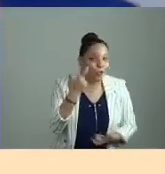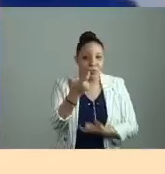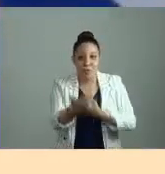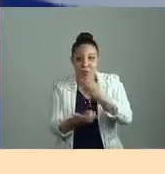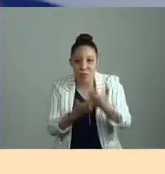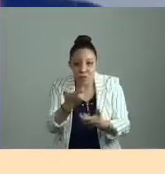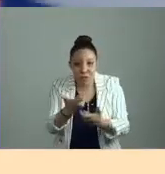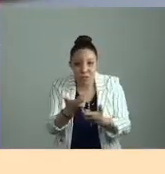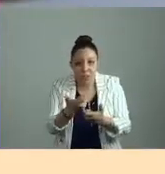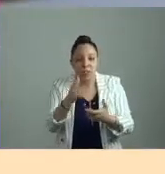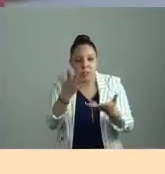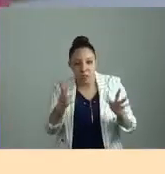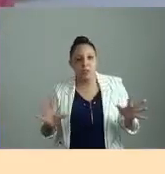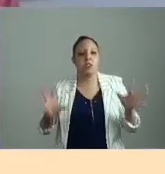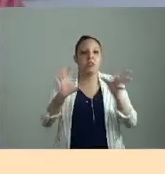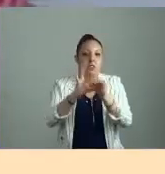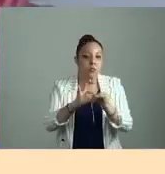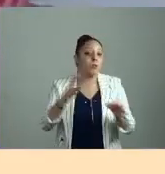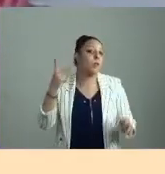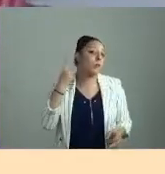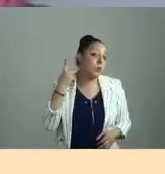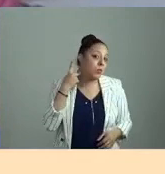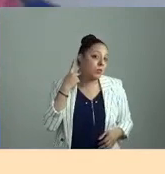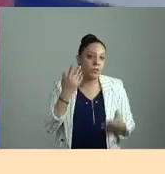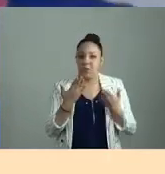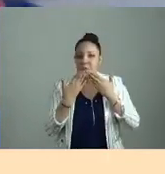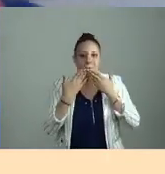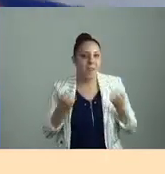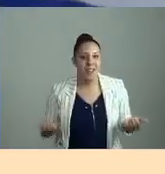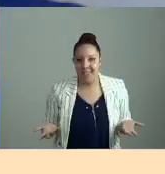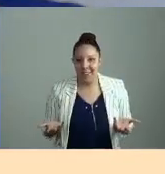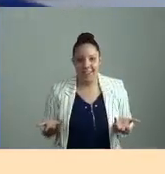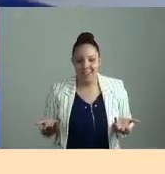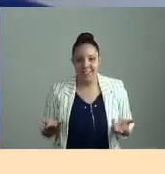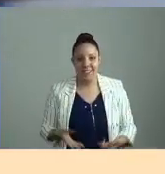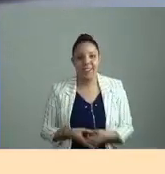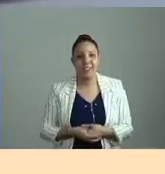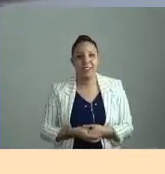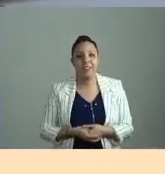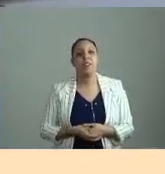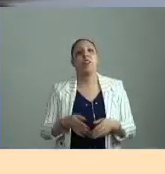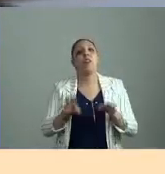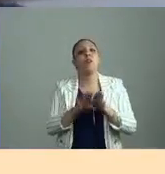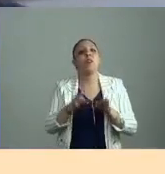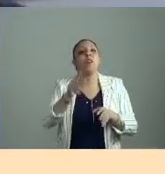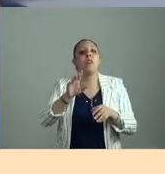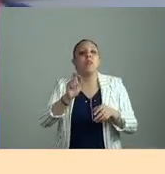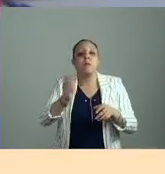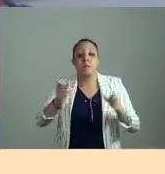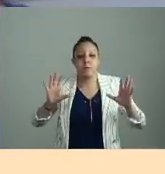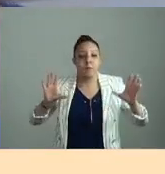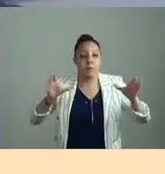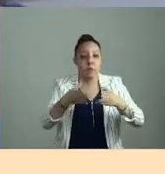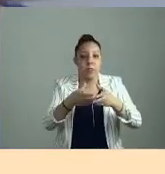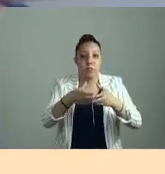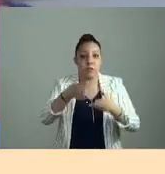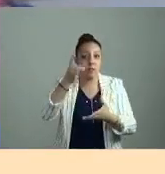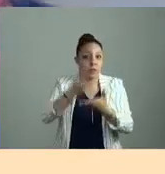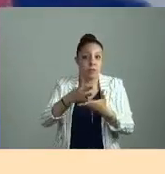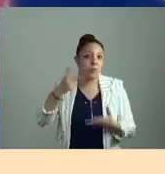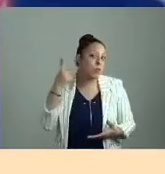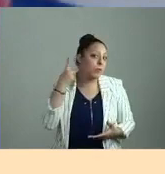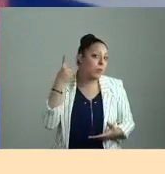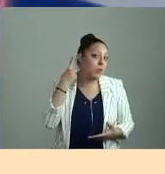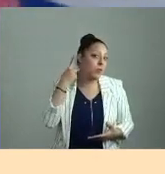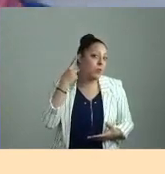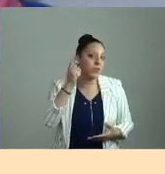que no tiene una dimensión política no es dimensión política significa que una una